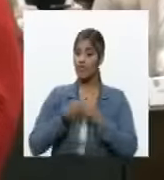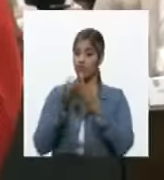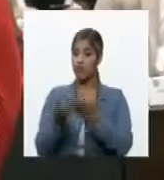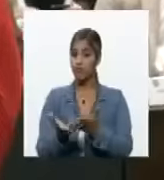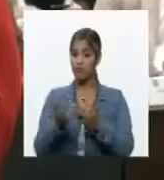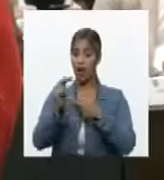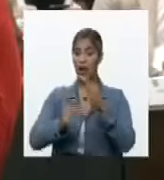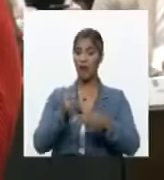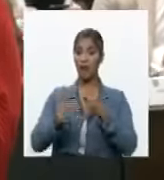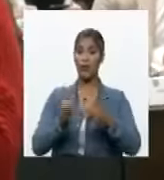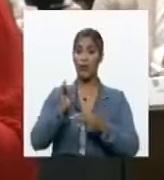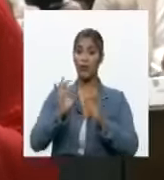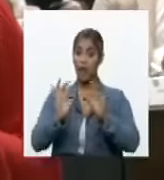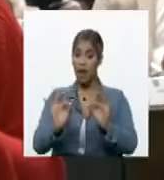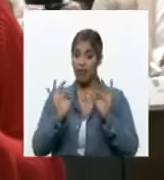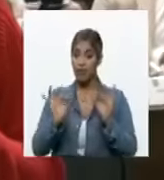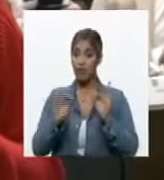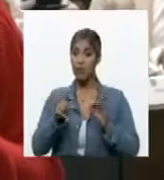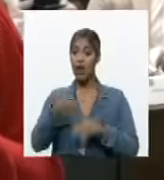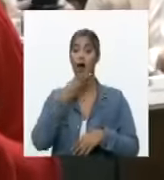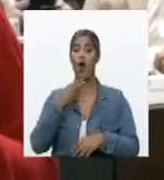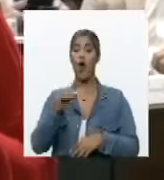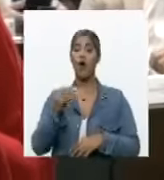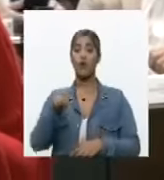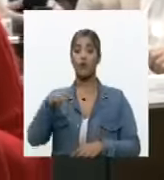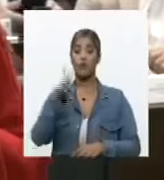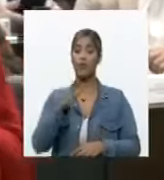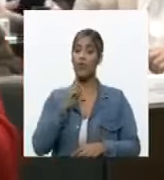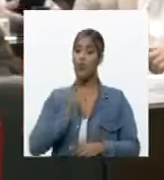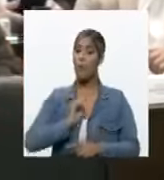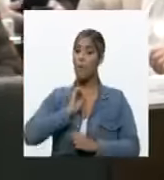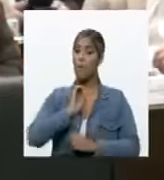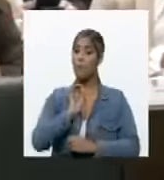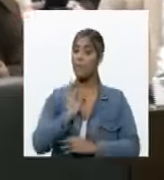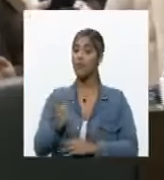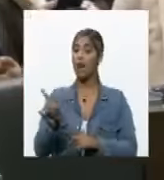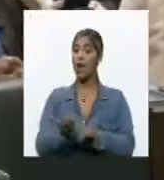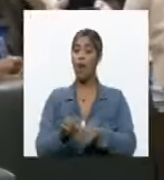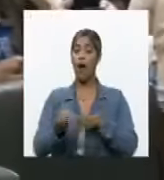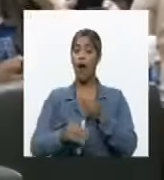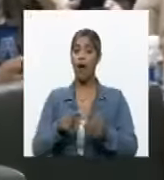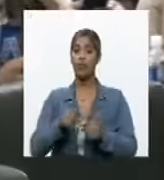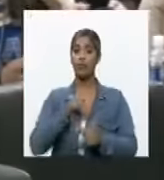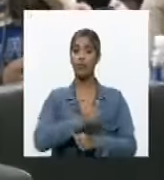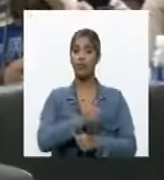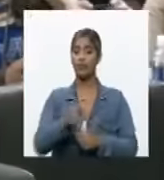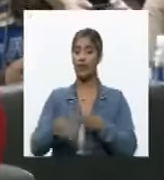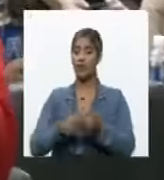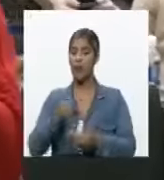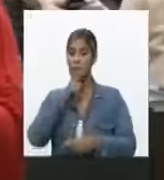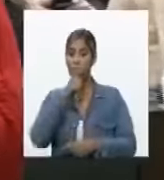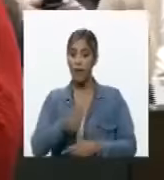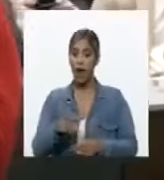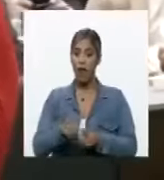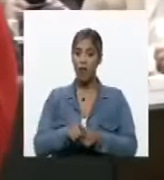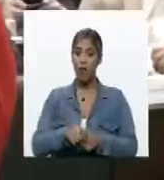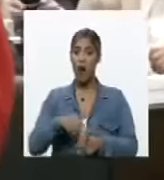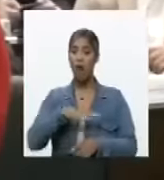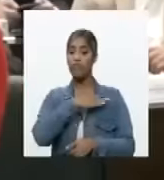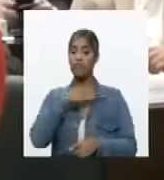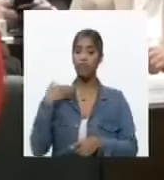a los revolucionarios y en especial a la juventud. Un mensaje como lo hacen con cada acto fascista cuando degollan